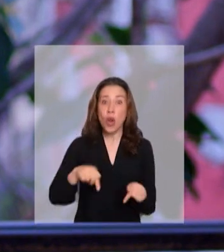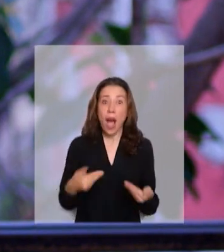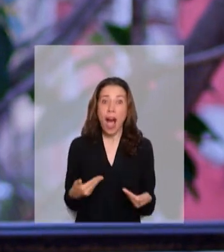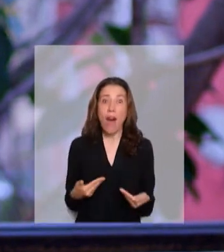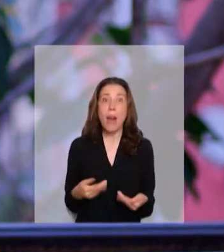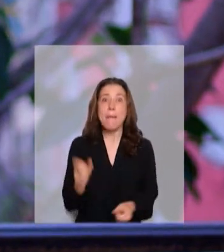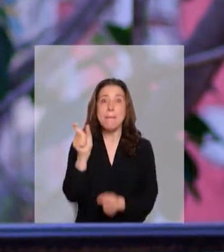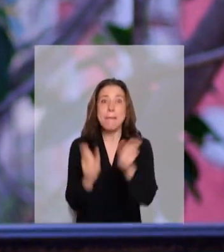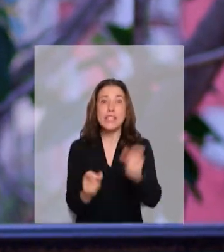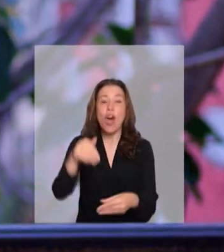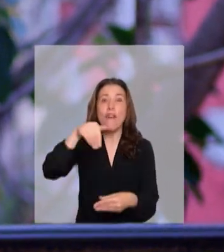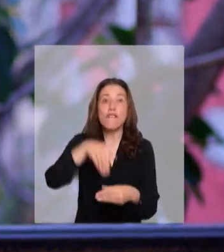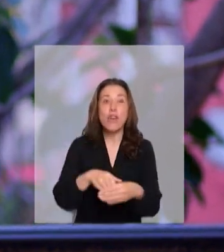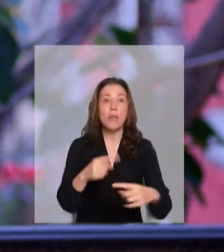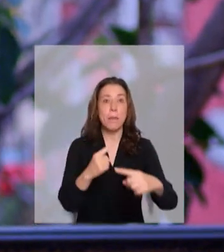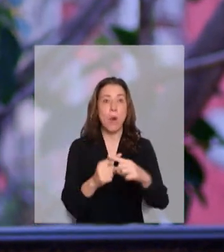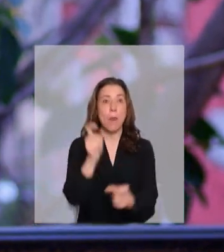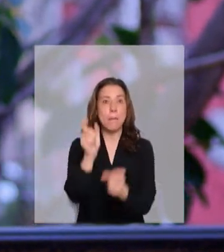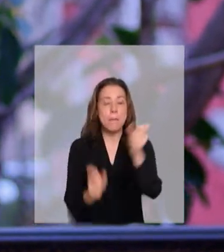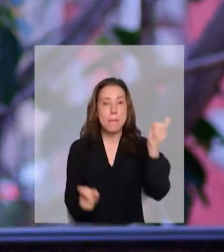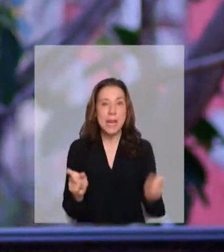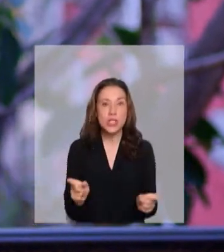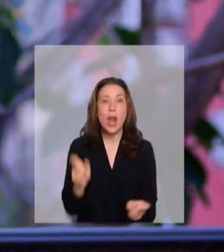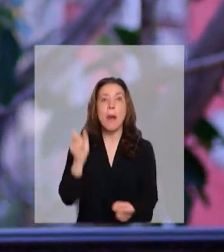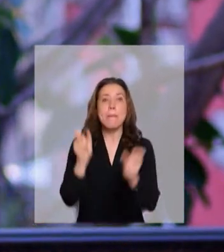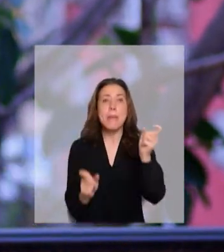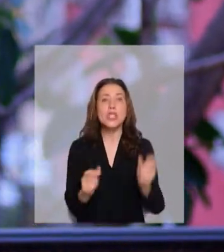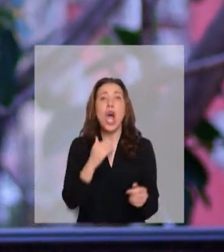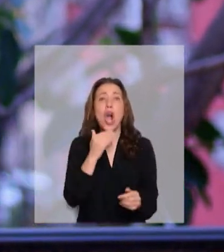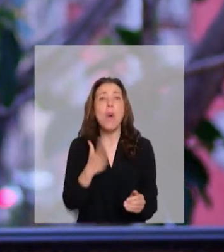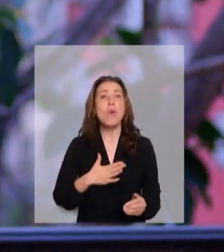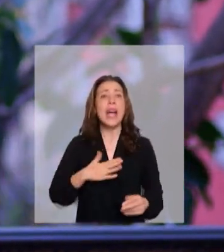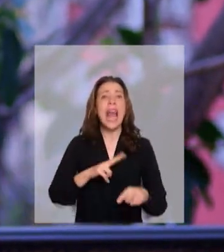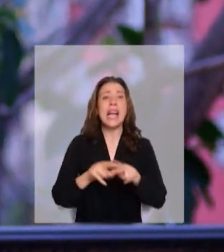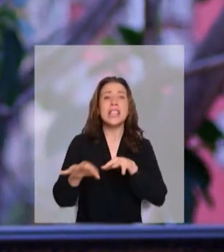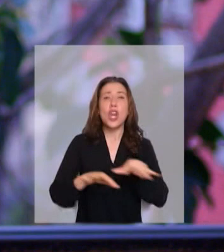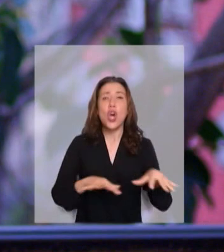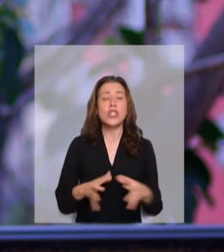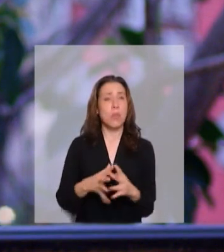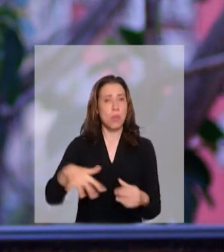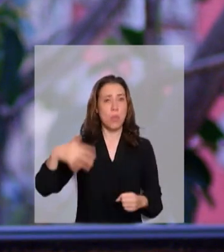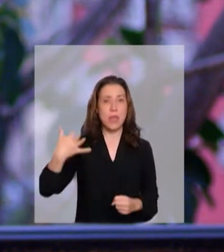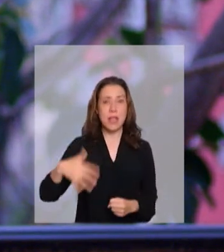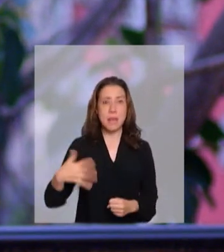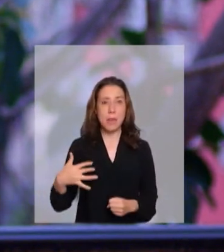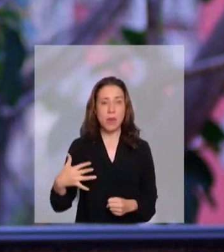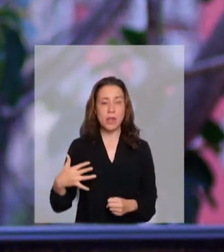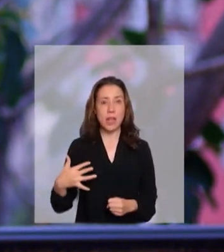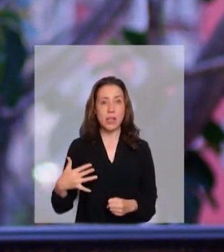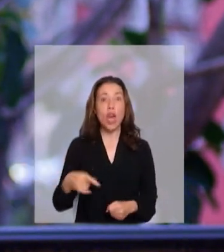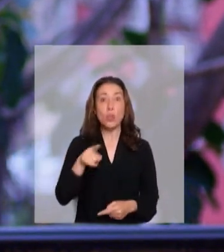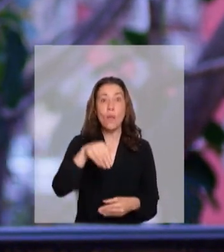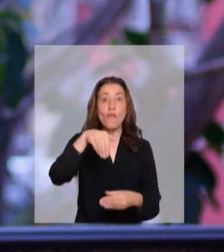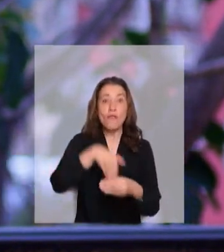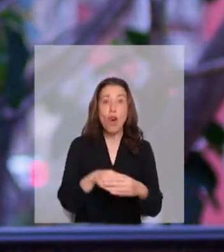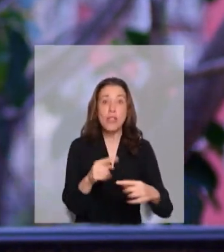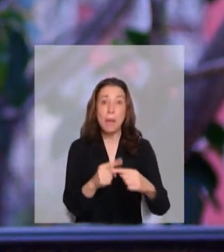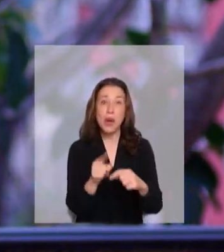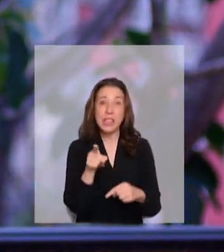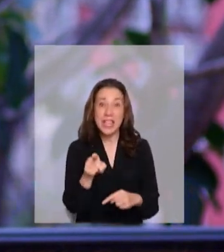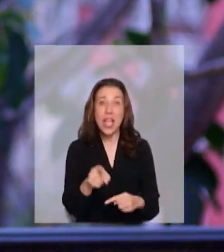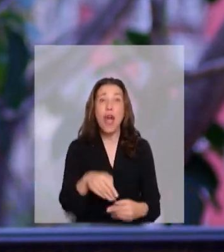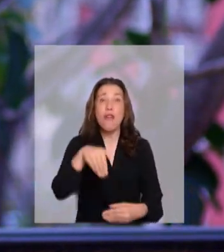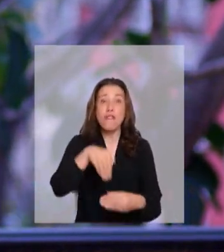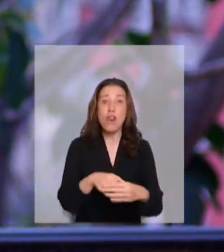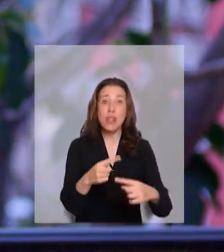tiempo. El de las personas que votan por personas. El de personas comunes dispuestos a hacer cosas extraordinarias. Vota